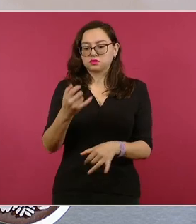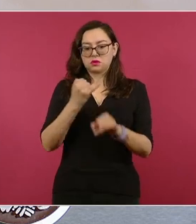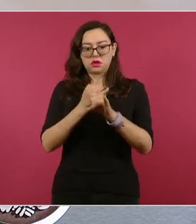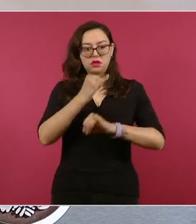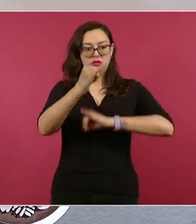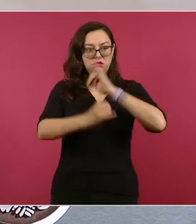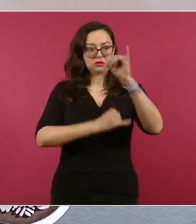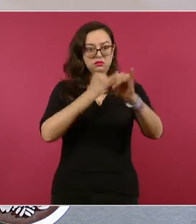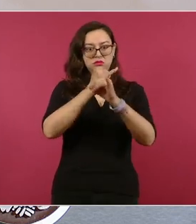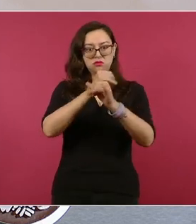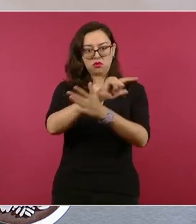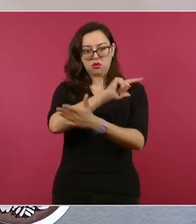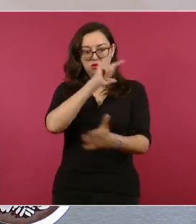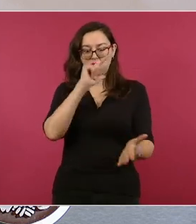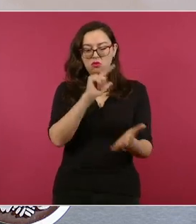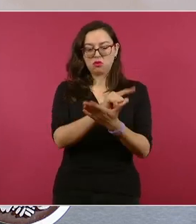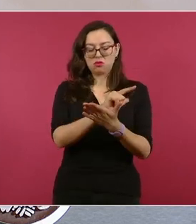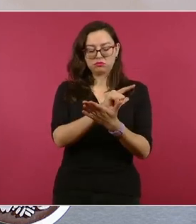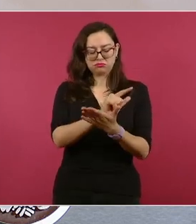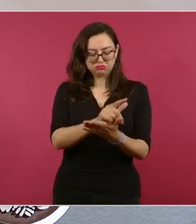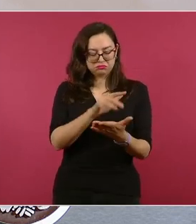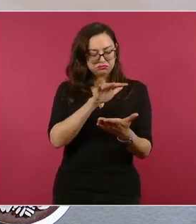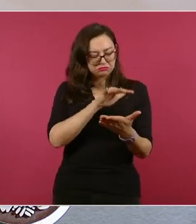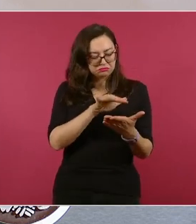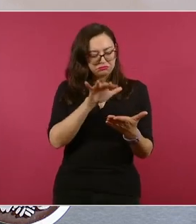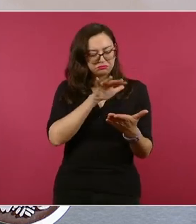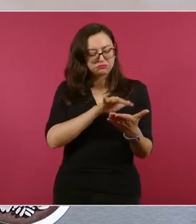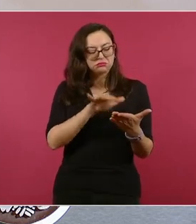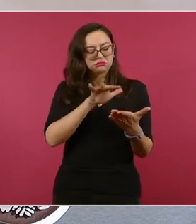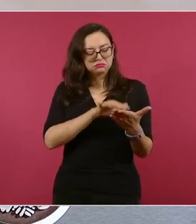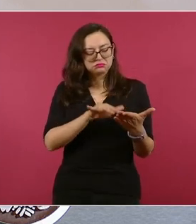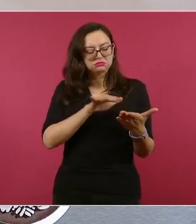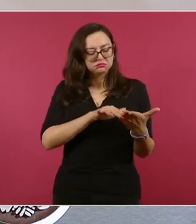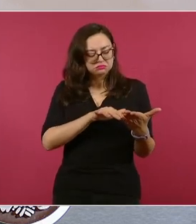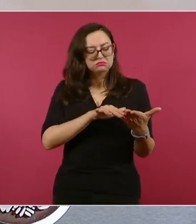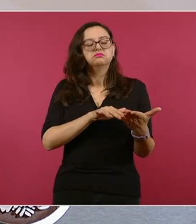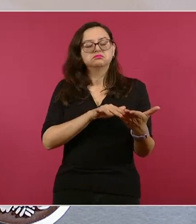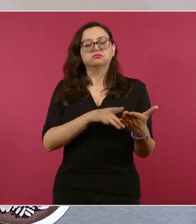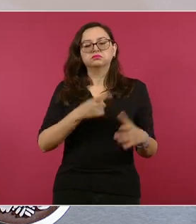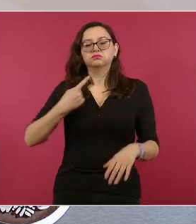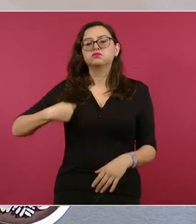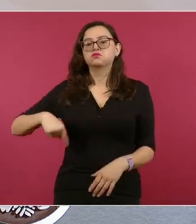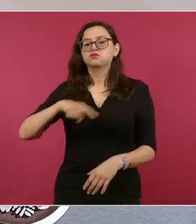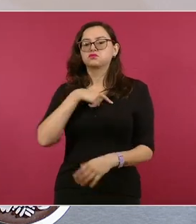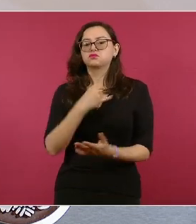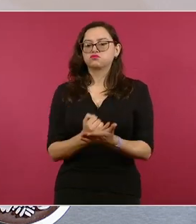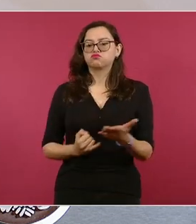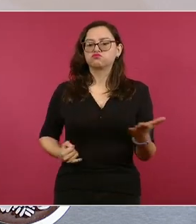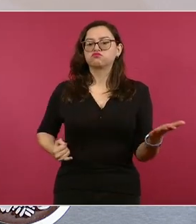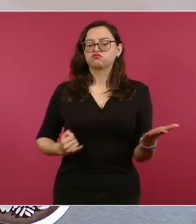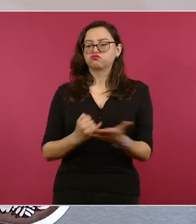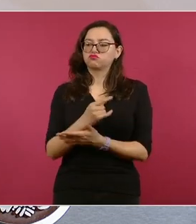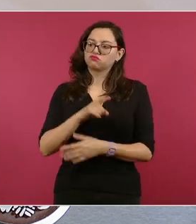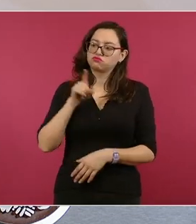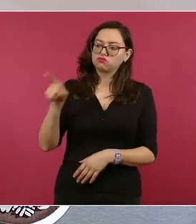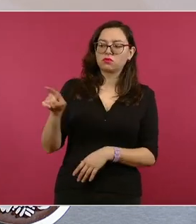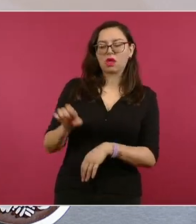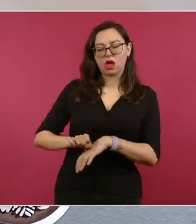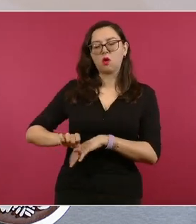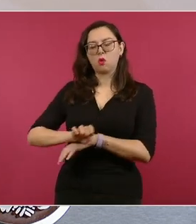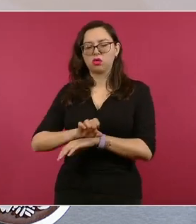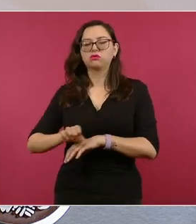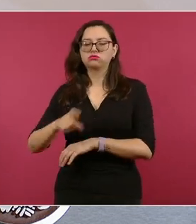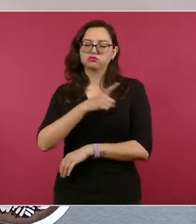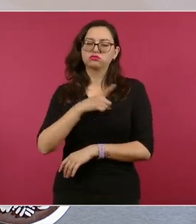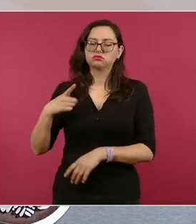internacional y sirviéndonos de la ley, hemos decidido, por instrucciones del señor presidente, llevar a Ecuador a rendir cuentas